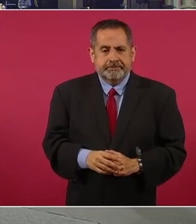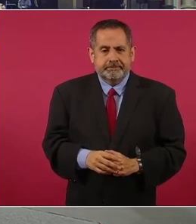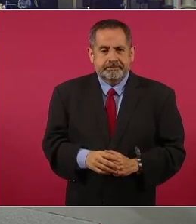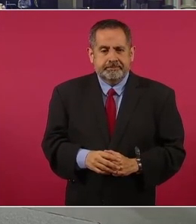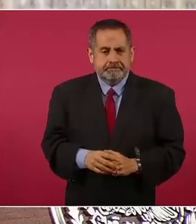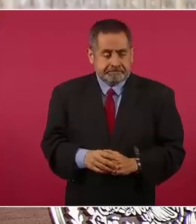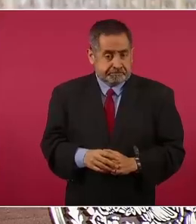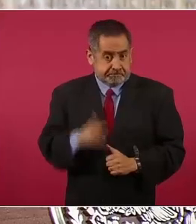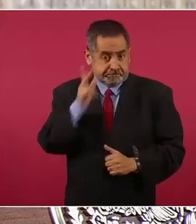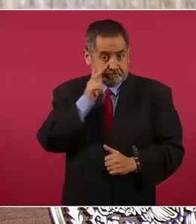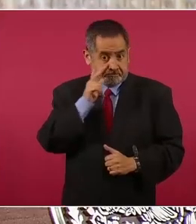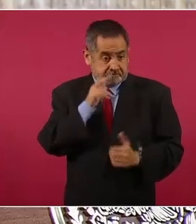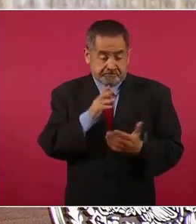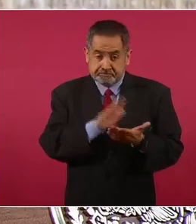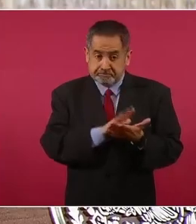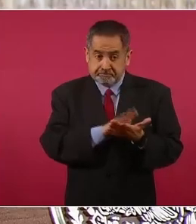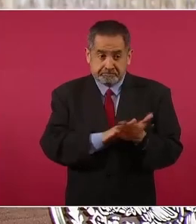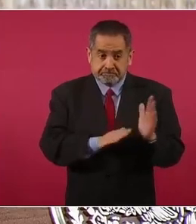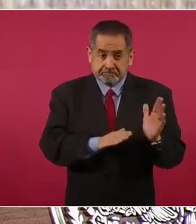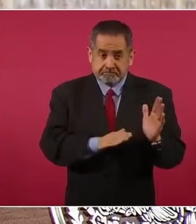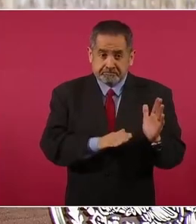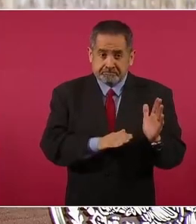¿Pruebas?